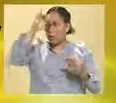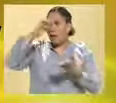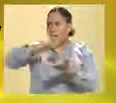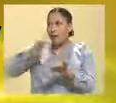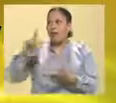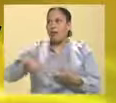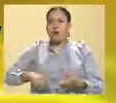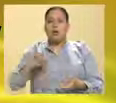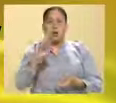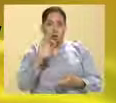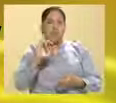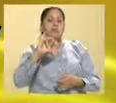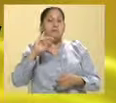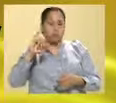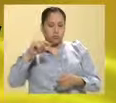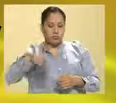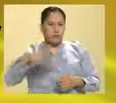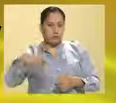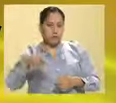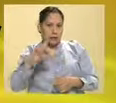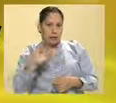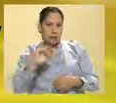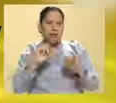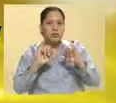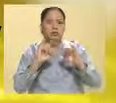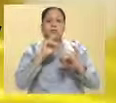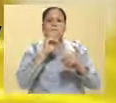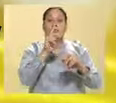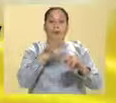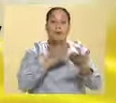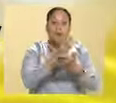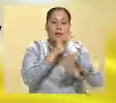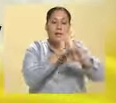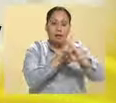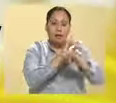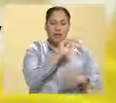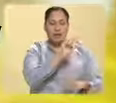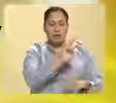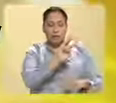y esto es muy importante, ¿no? Entonces que entren a